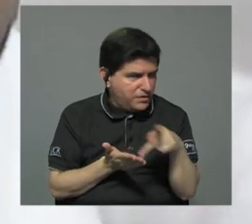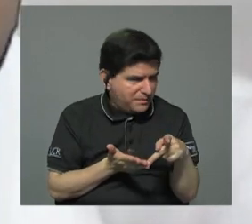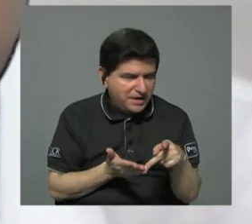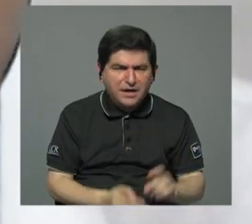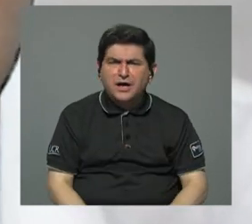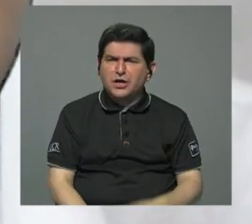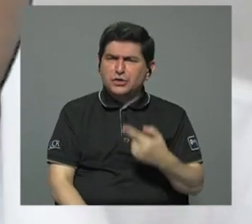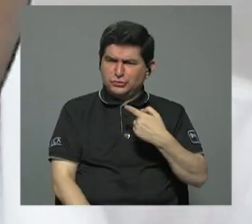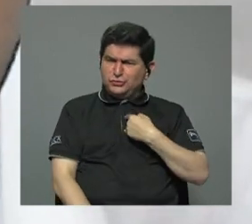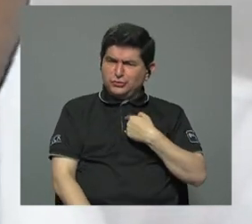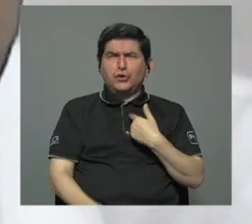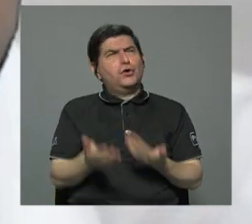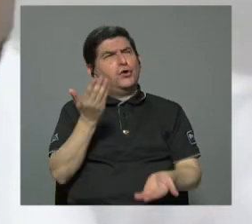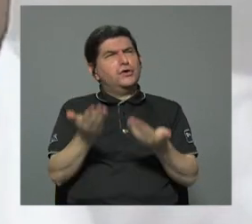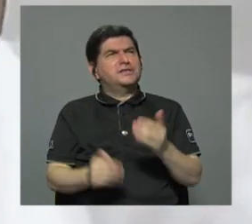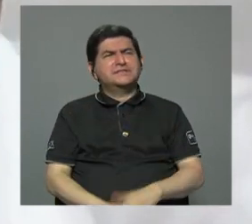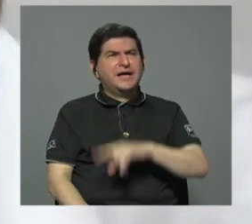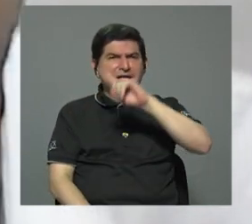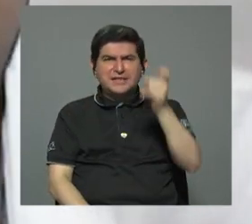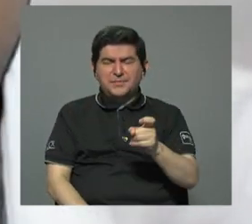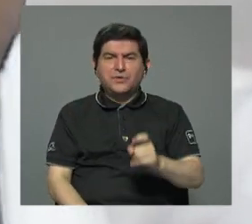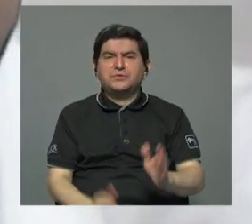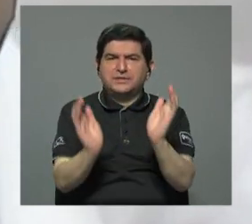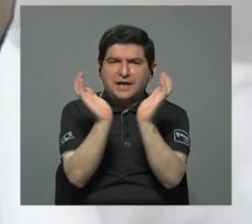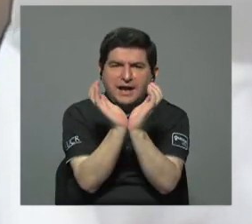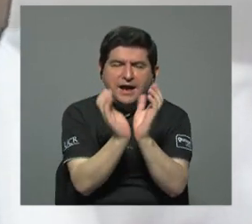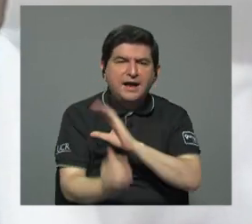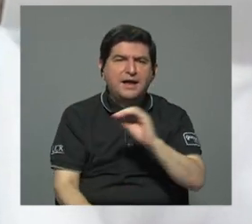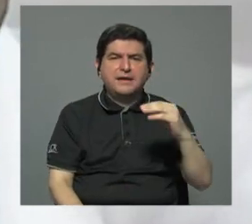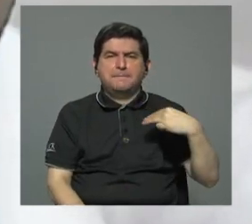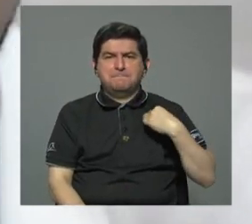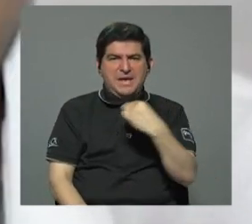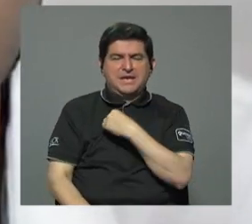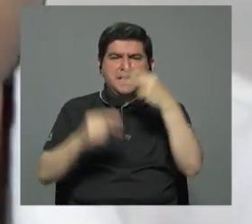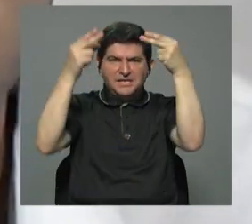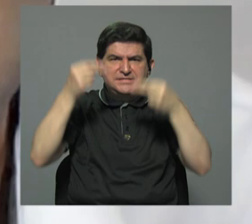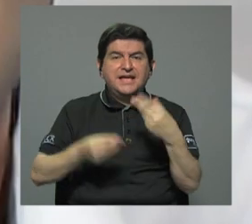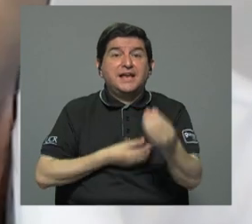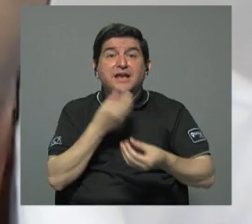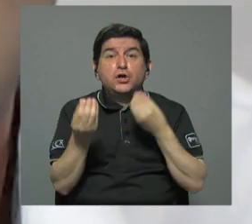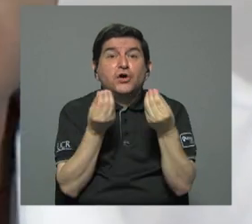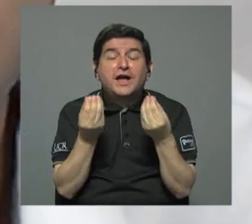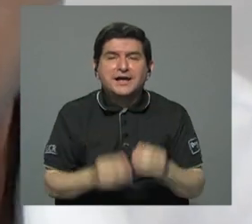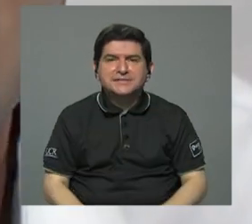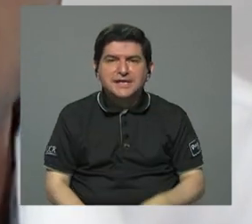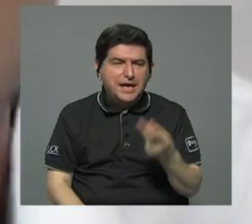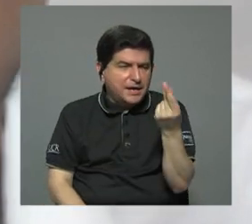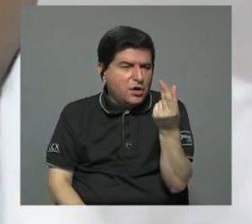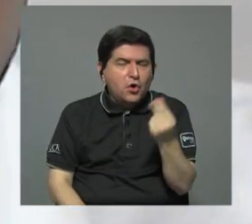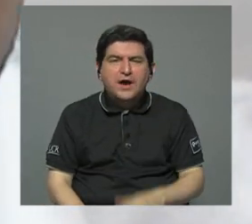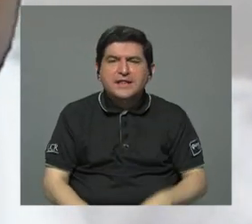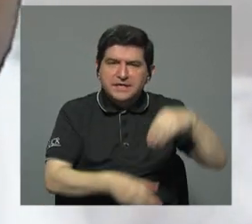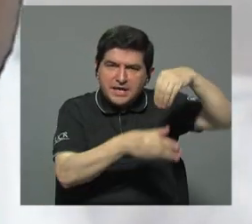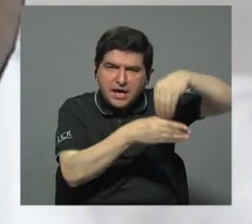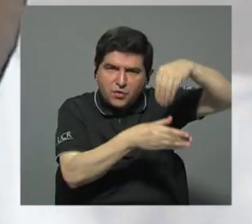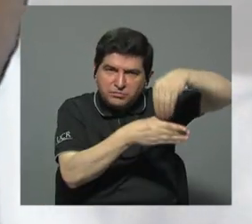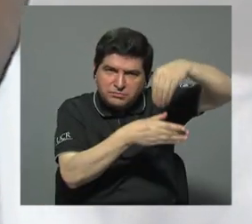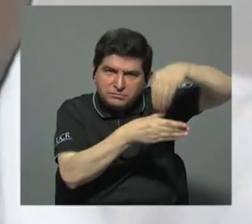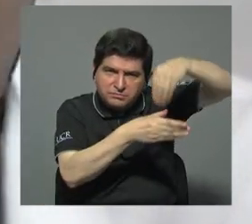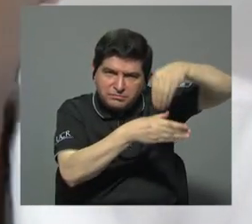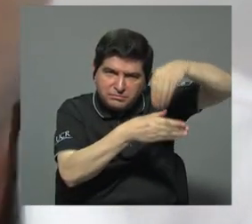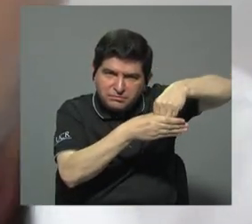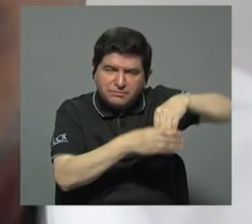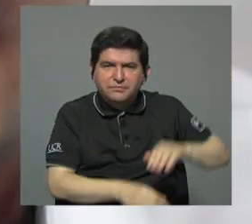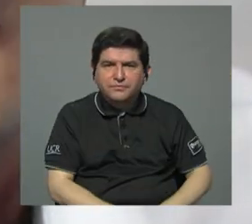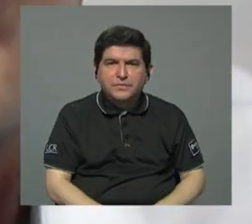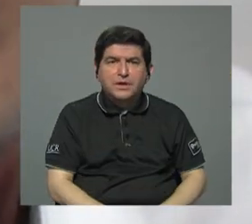haría más bien la consulta a la Caja y al Ministerio de Hacienda. ¿Qué están haciendo con todo el dinero que les está entrando con